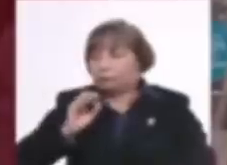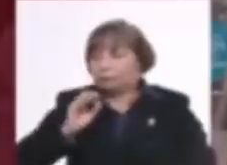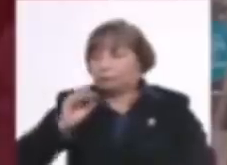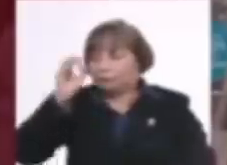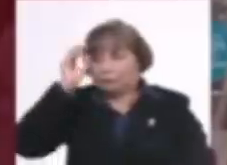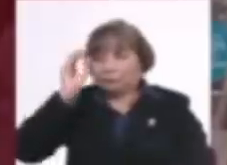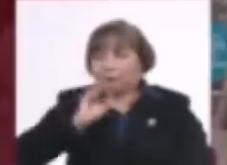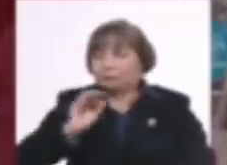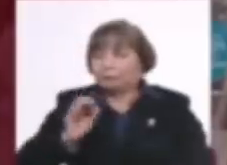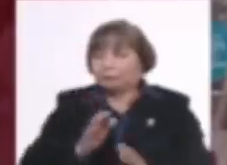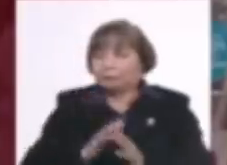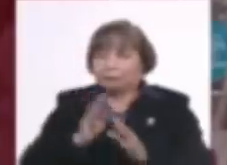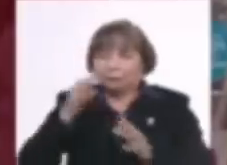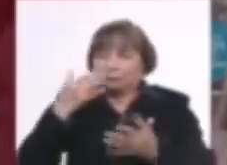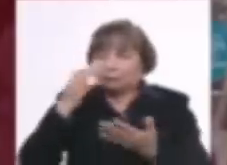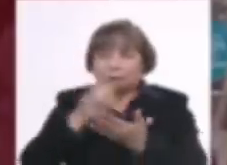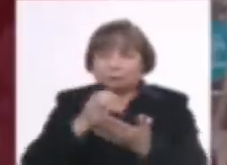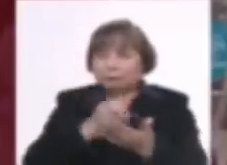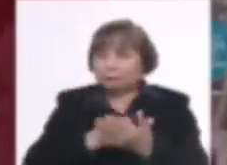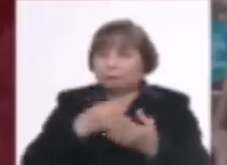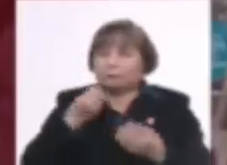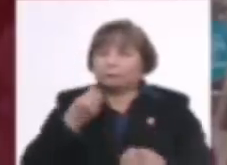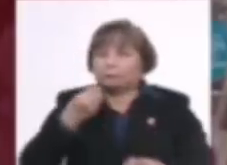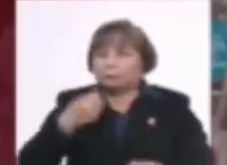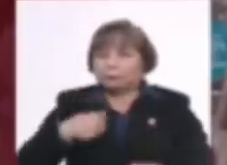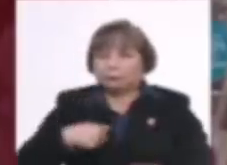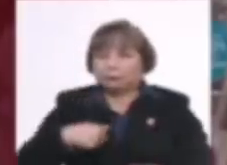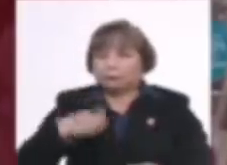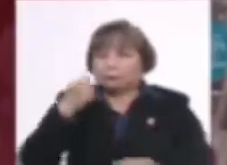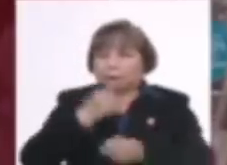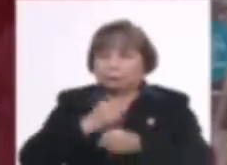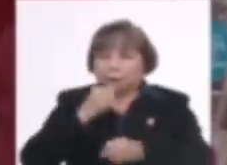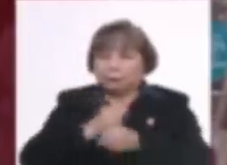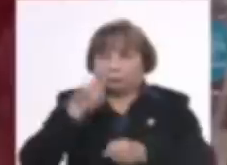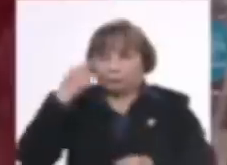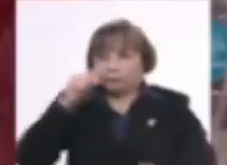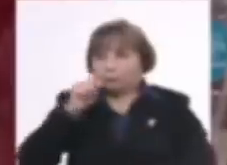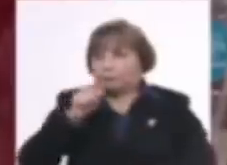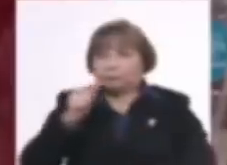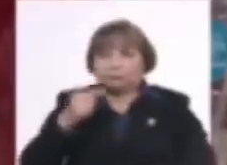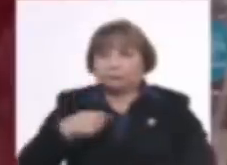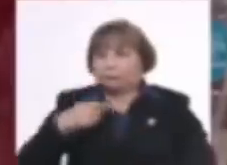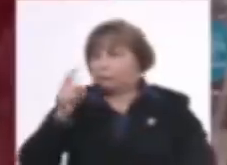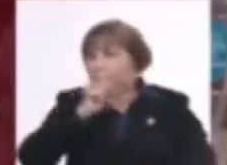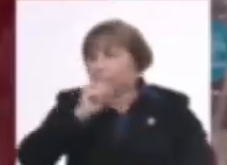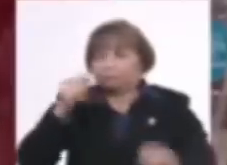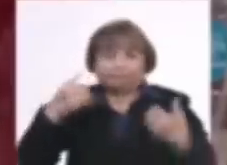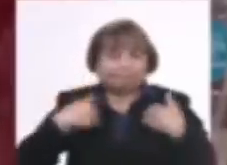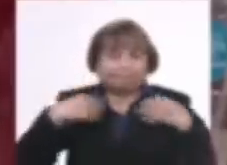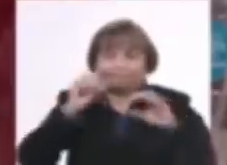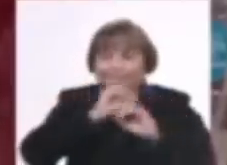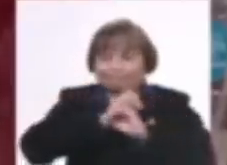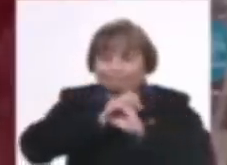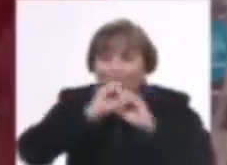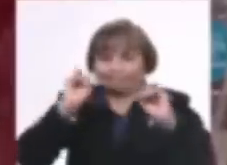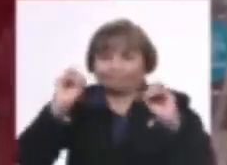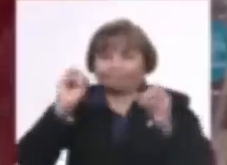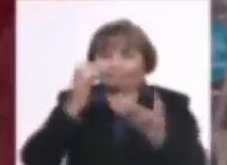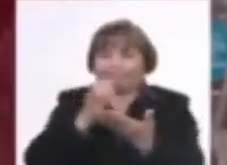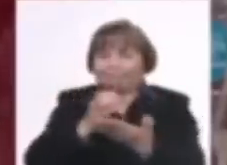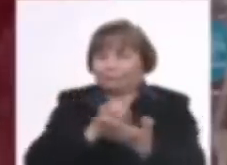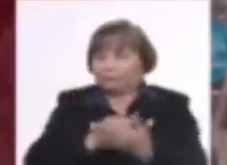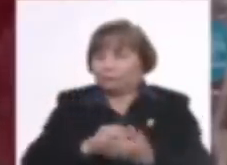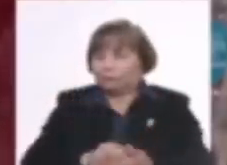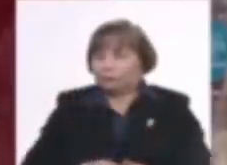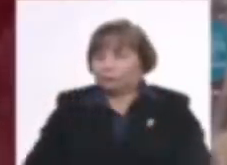Ahora, desconozco del contrato porque yo trabajaba para él. Yo no tengo nada que ver en los contratos